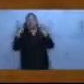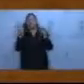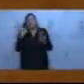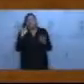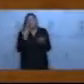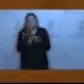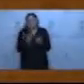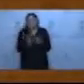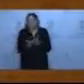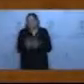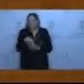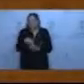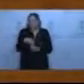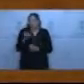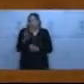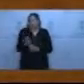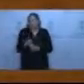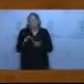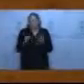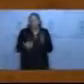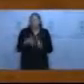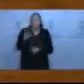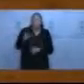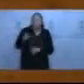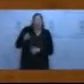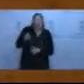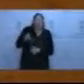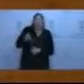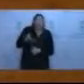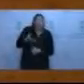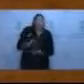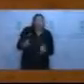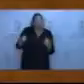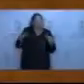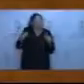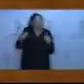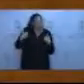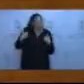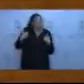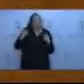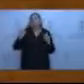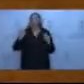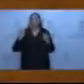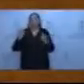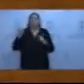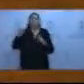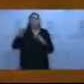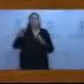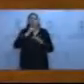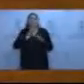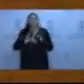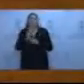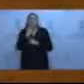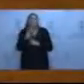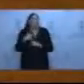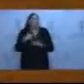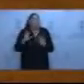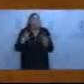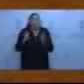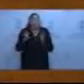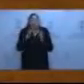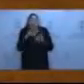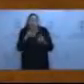justificado, que el peso de esa deuda, porque por mucho que usted me quiera decir que no, que hemos mejorado la deuda y que es muy poquita, no es así, y usted lo